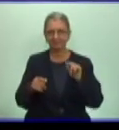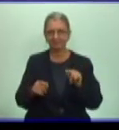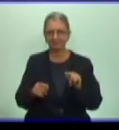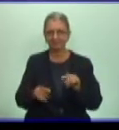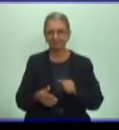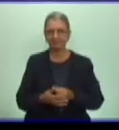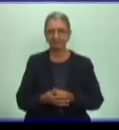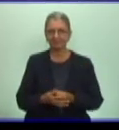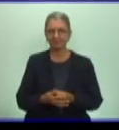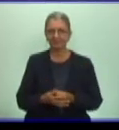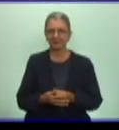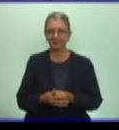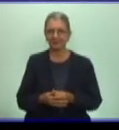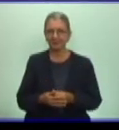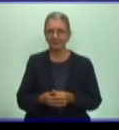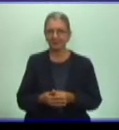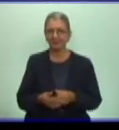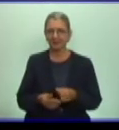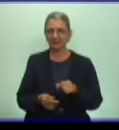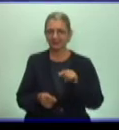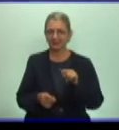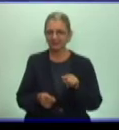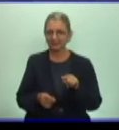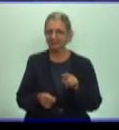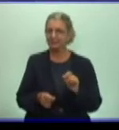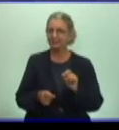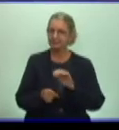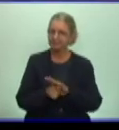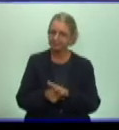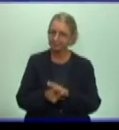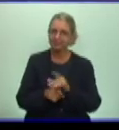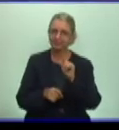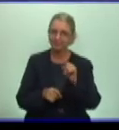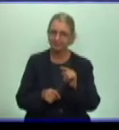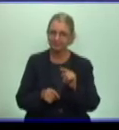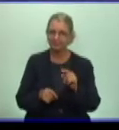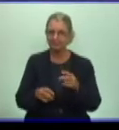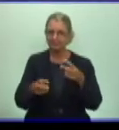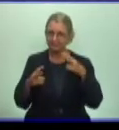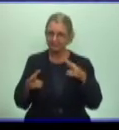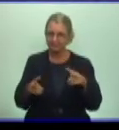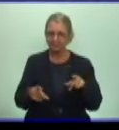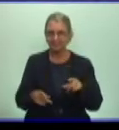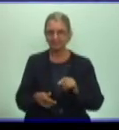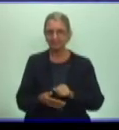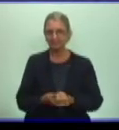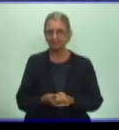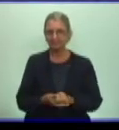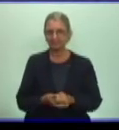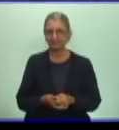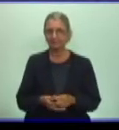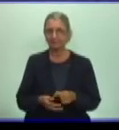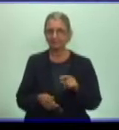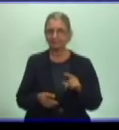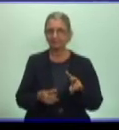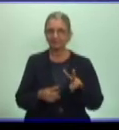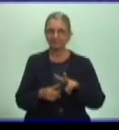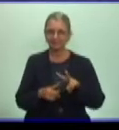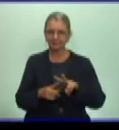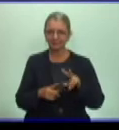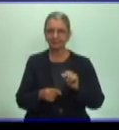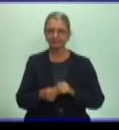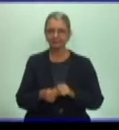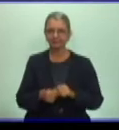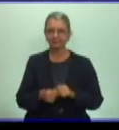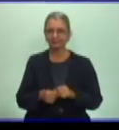línea contra la pandemia. Yo creo que esta es la parte que nos ha tocado a nosotros, la televisión, es